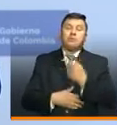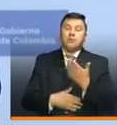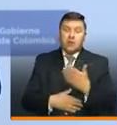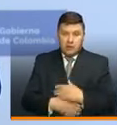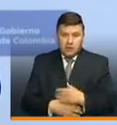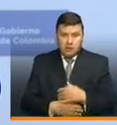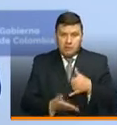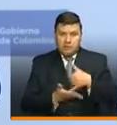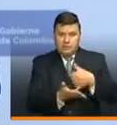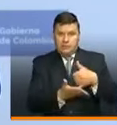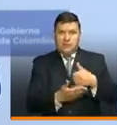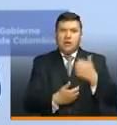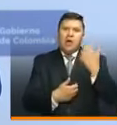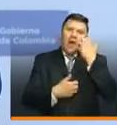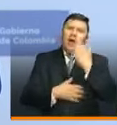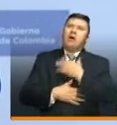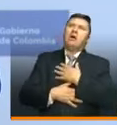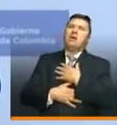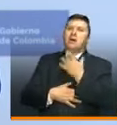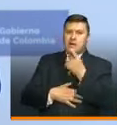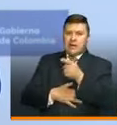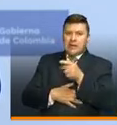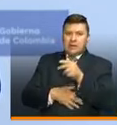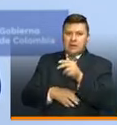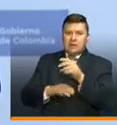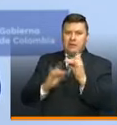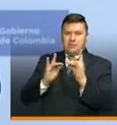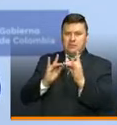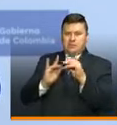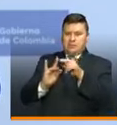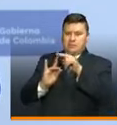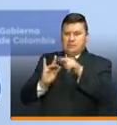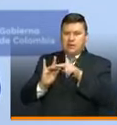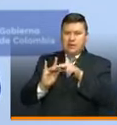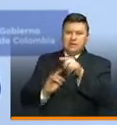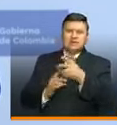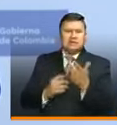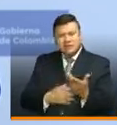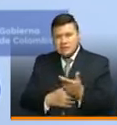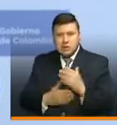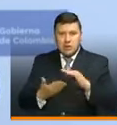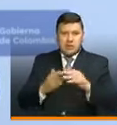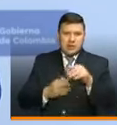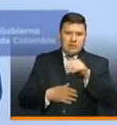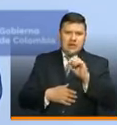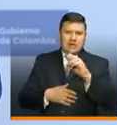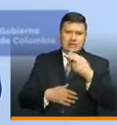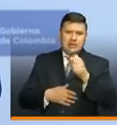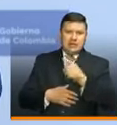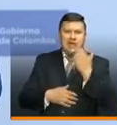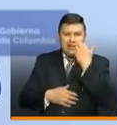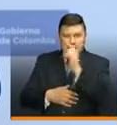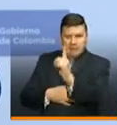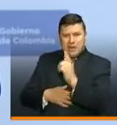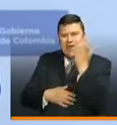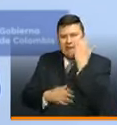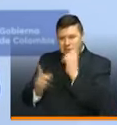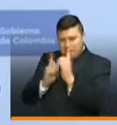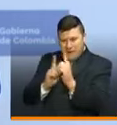la categoría de pacientes, y nuestra socia aliada Ana María Muñoz y la comunidad de makers son los que van a liderar